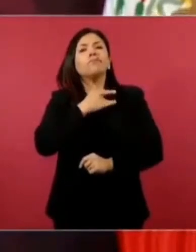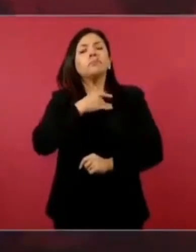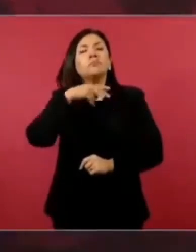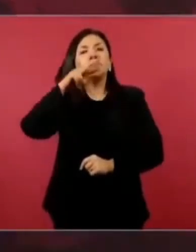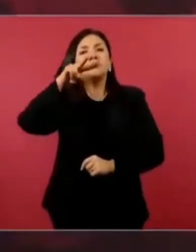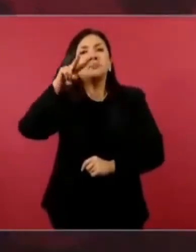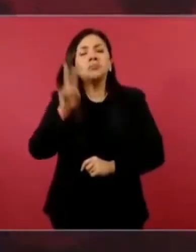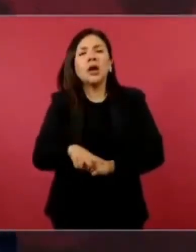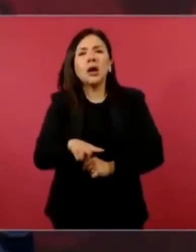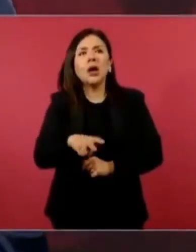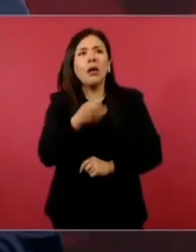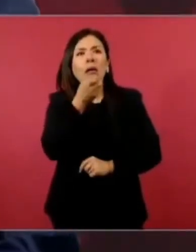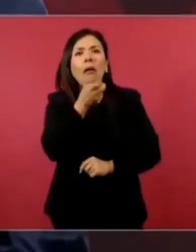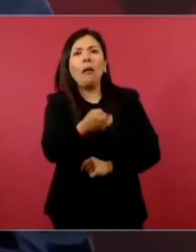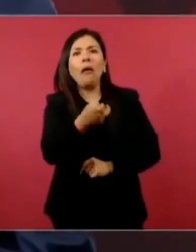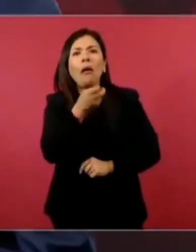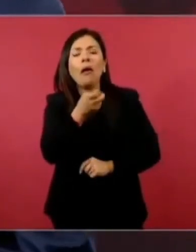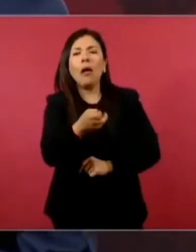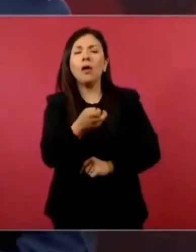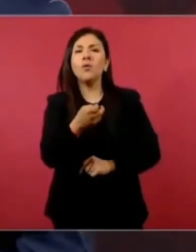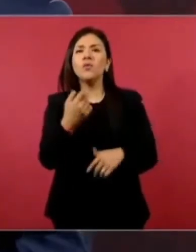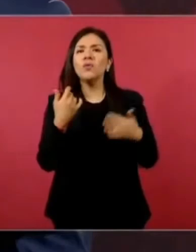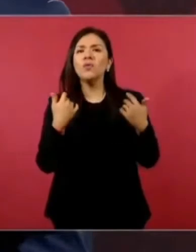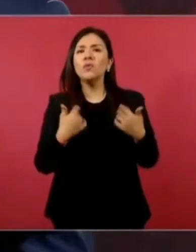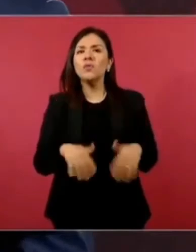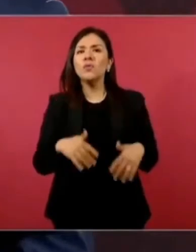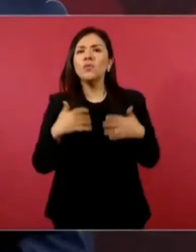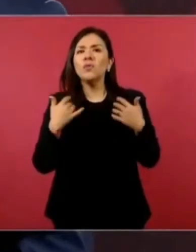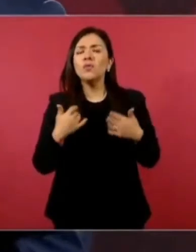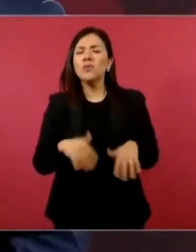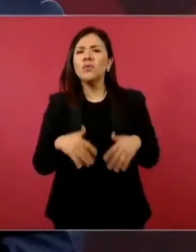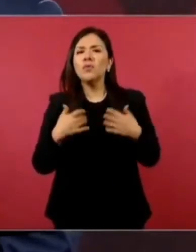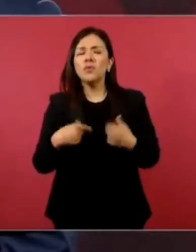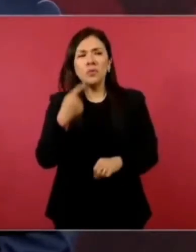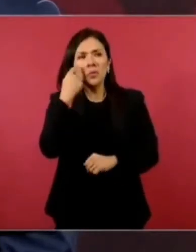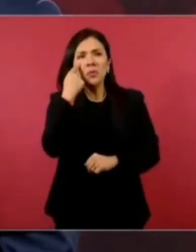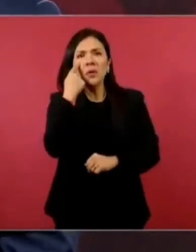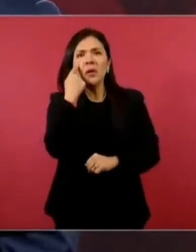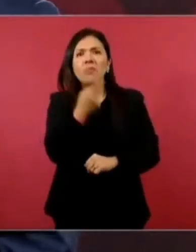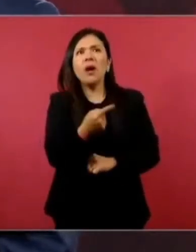constatar el efecto